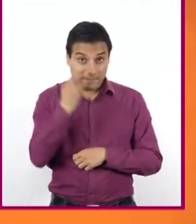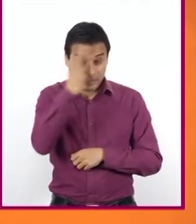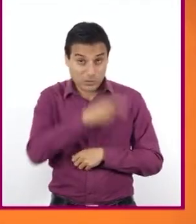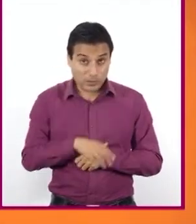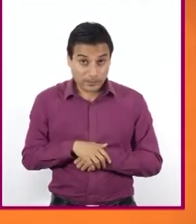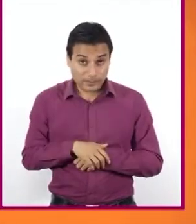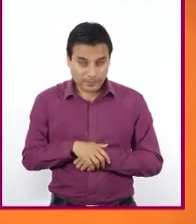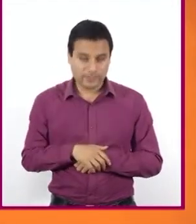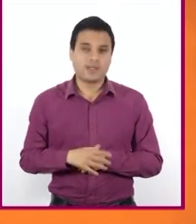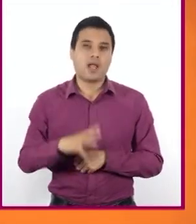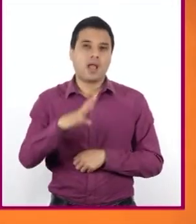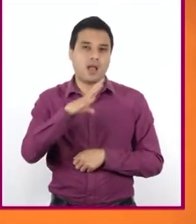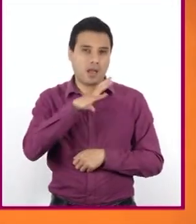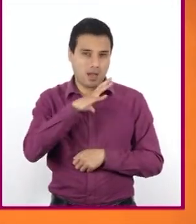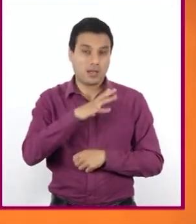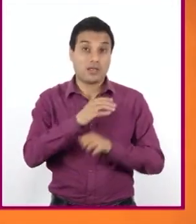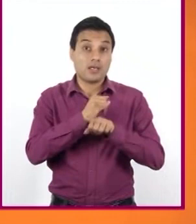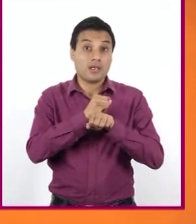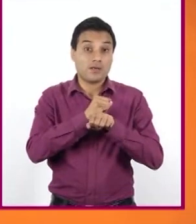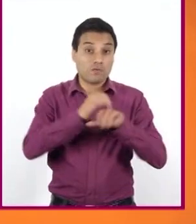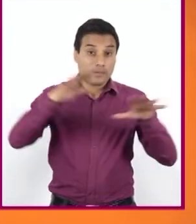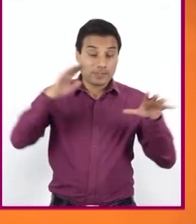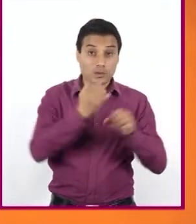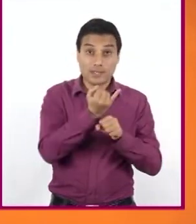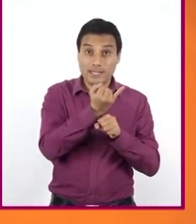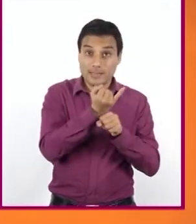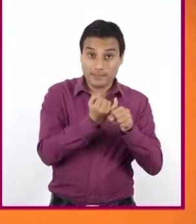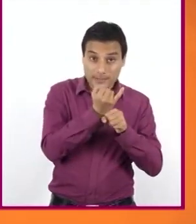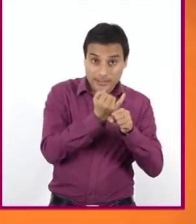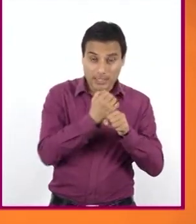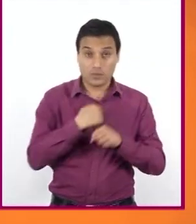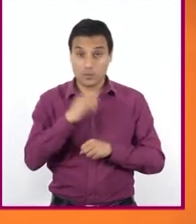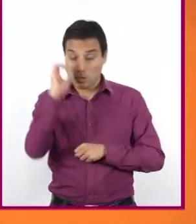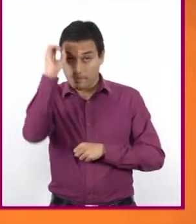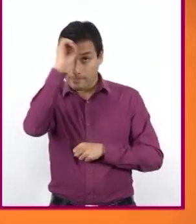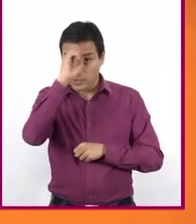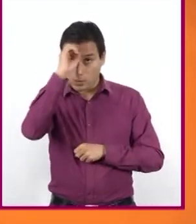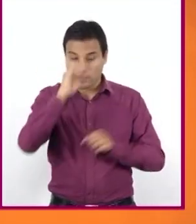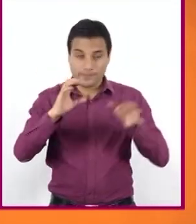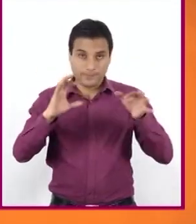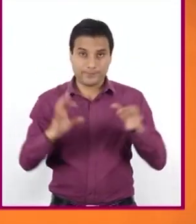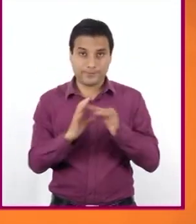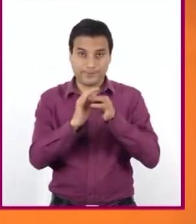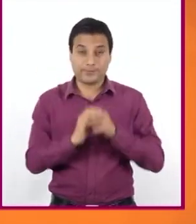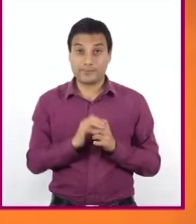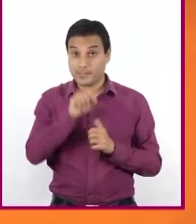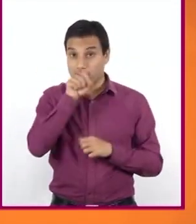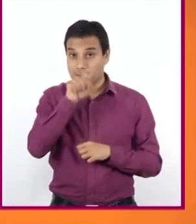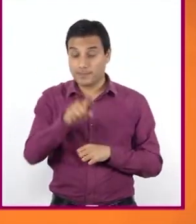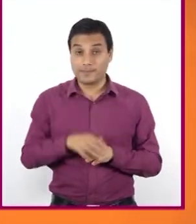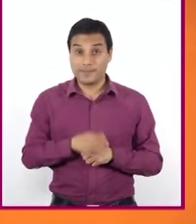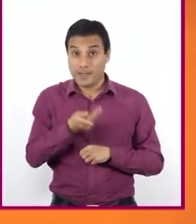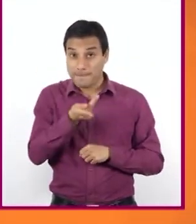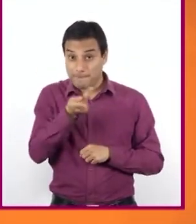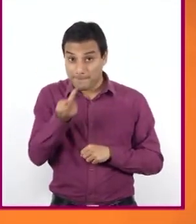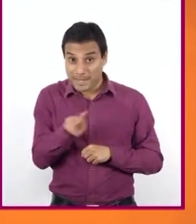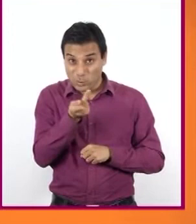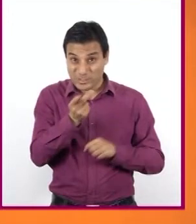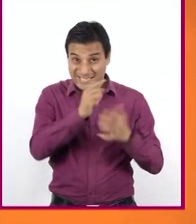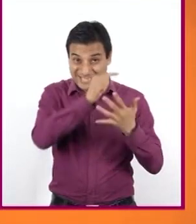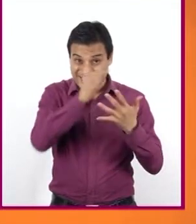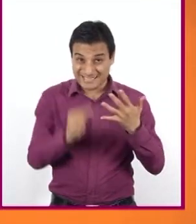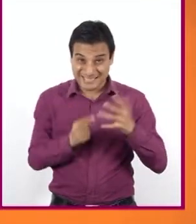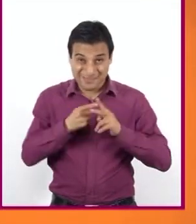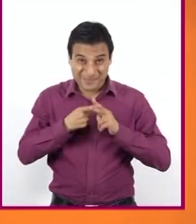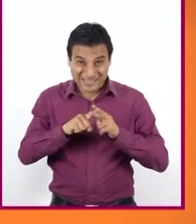relaciones directas en la información que obtienen, además de la solución a las preguntas que se plantearon en un